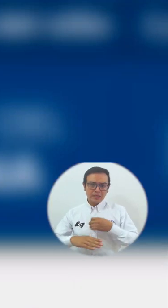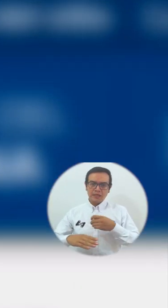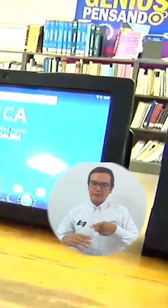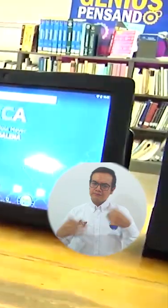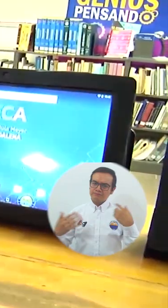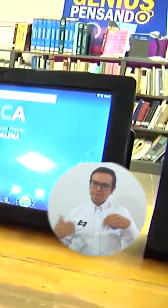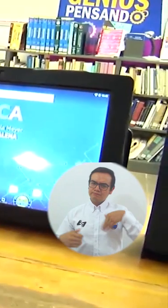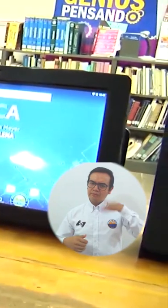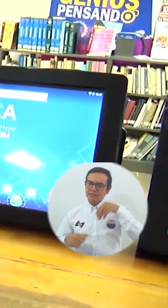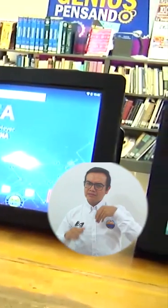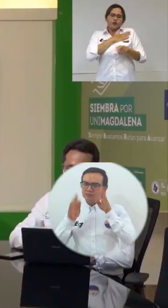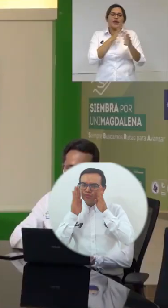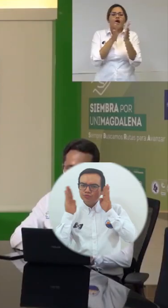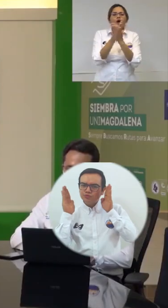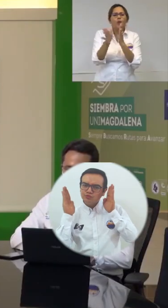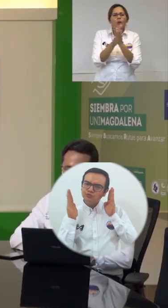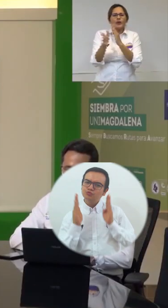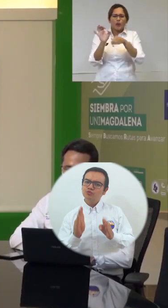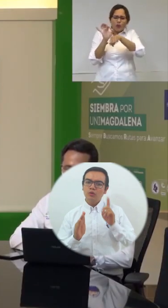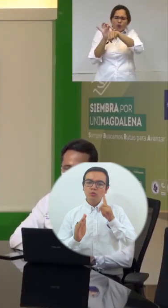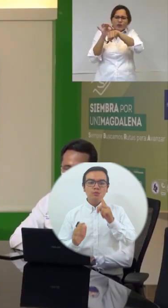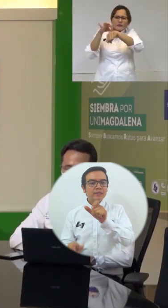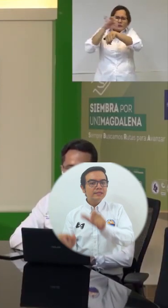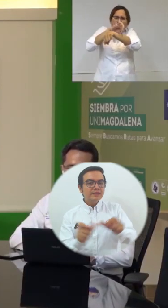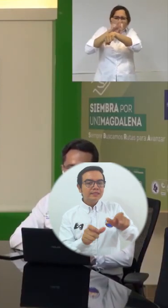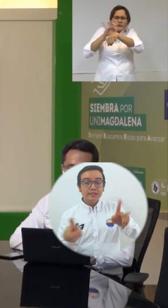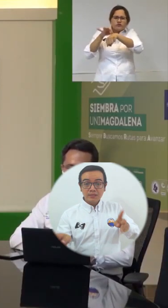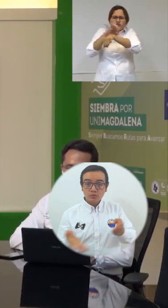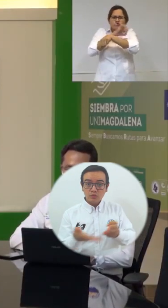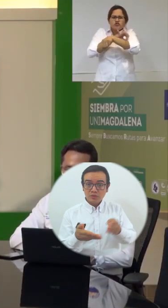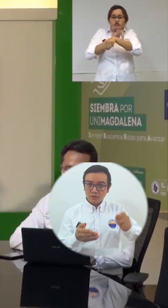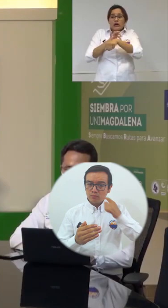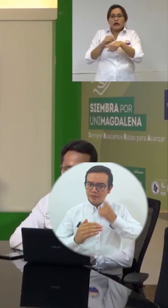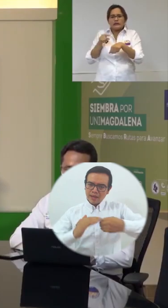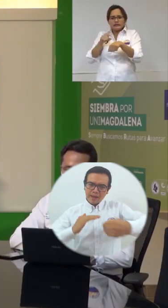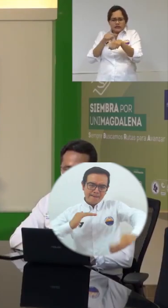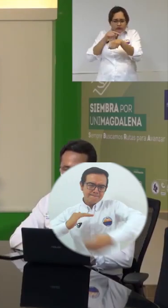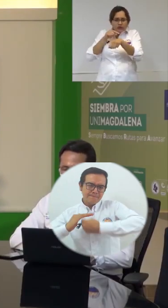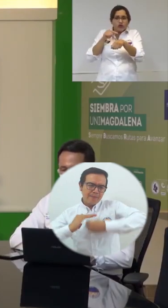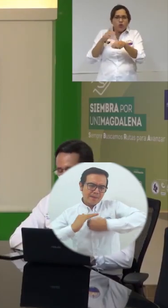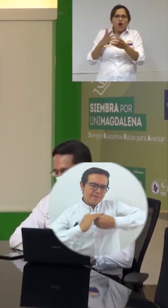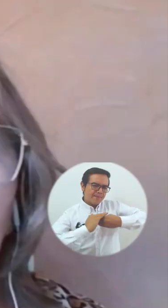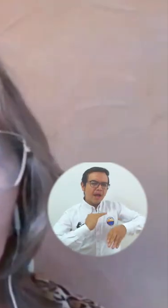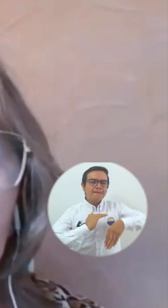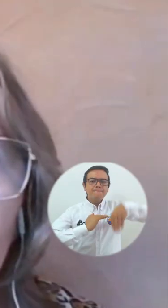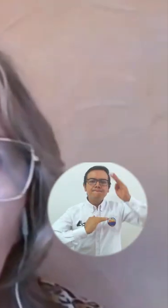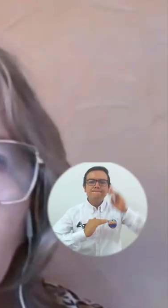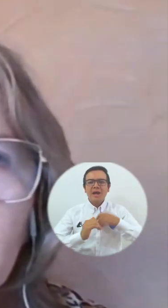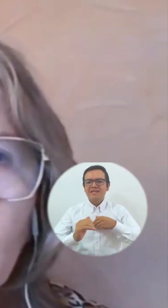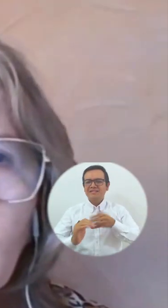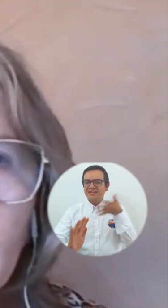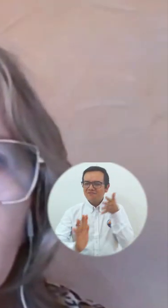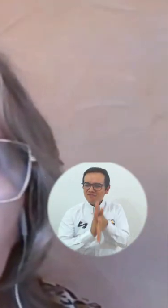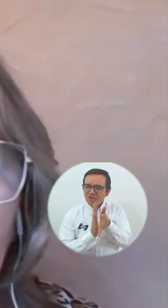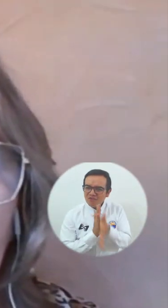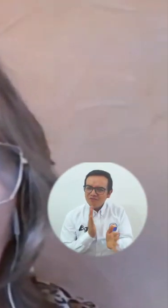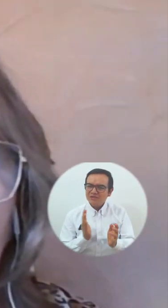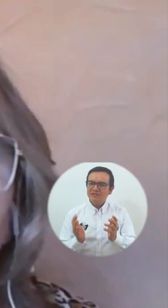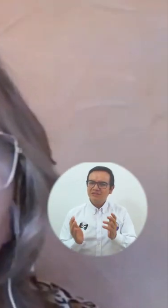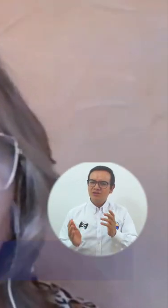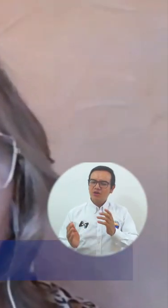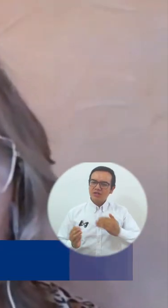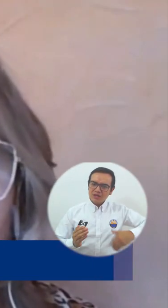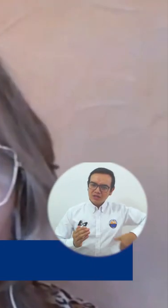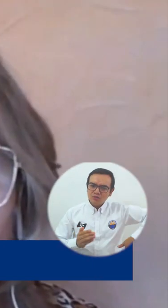El rector se ha preocupado muchísimo porque los estudiantes tengan acceso a la mayor cantidad